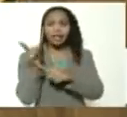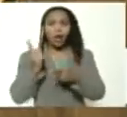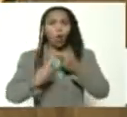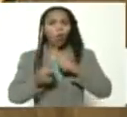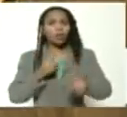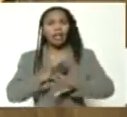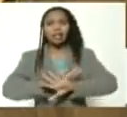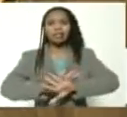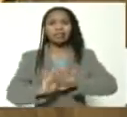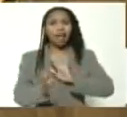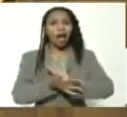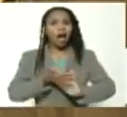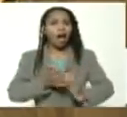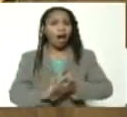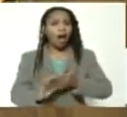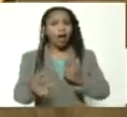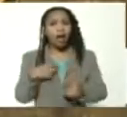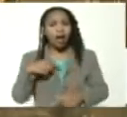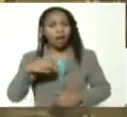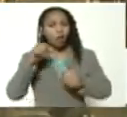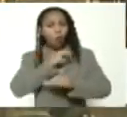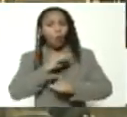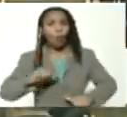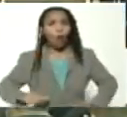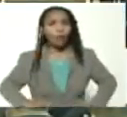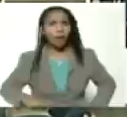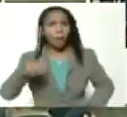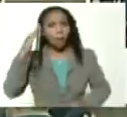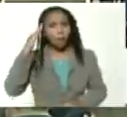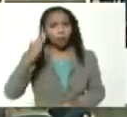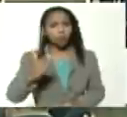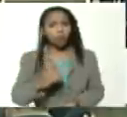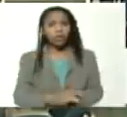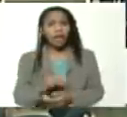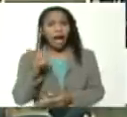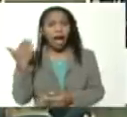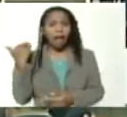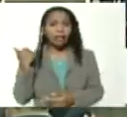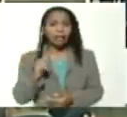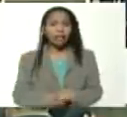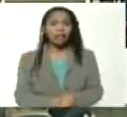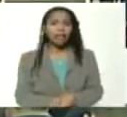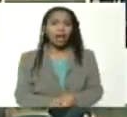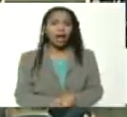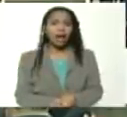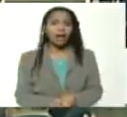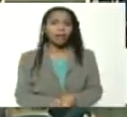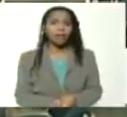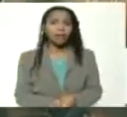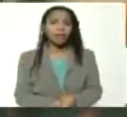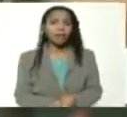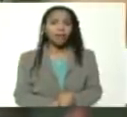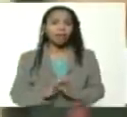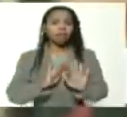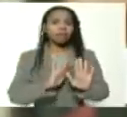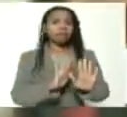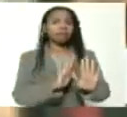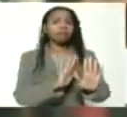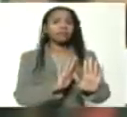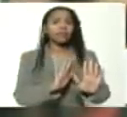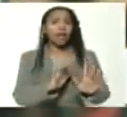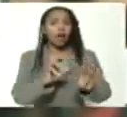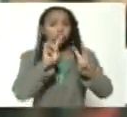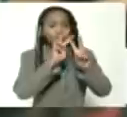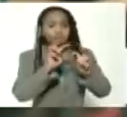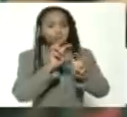ya la comandancia de la Guardia o de la Policía Metropolitana de la época había retrasado la averiguación de